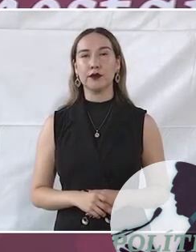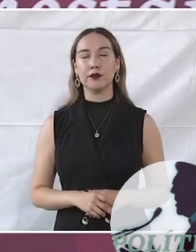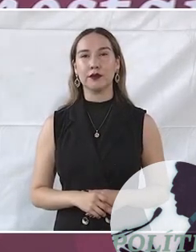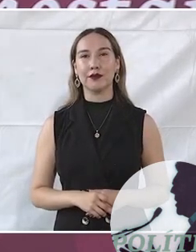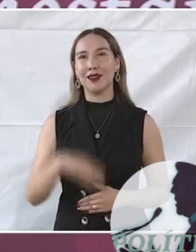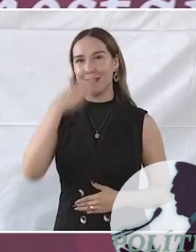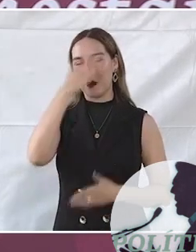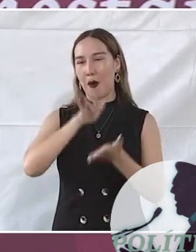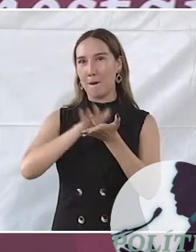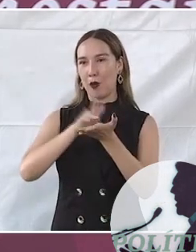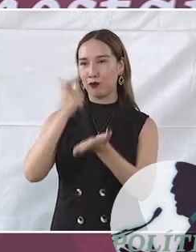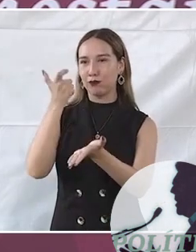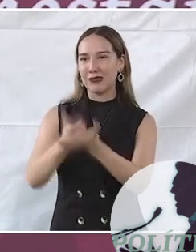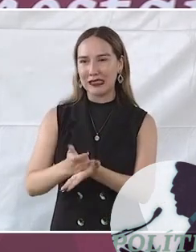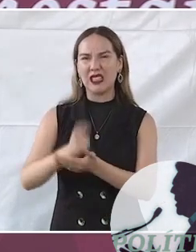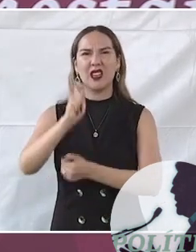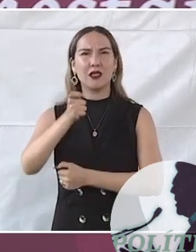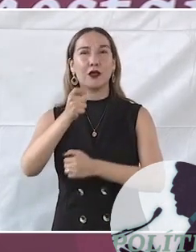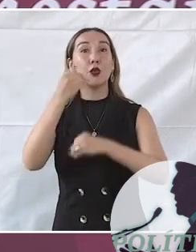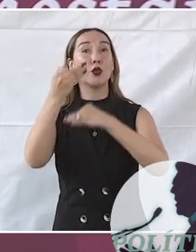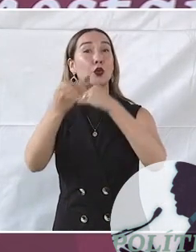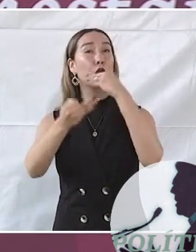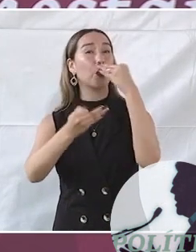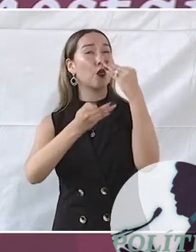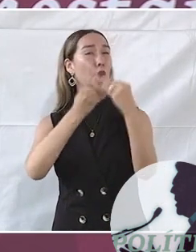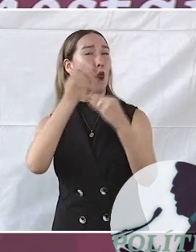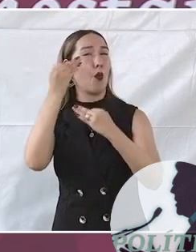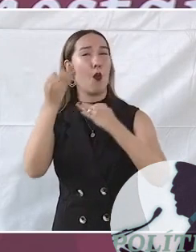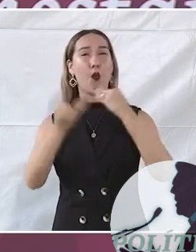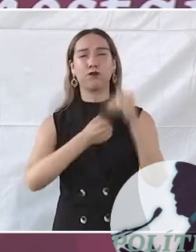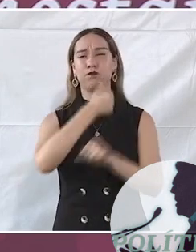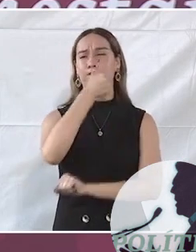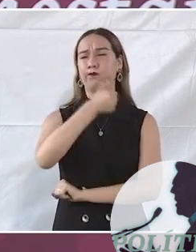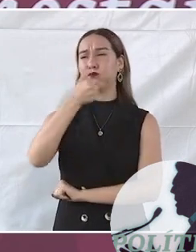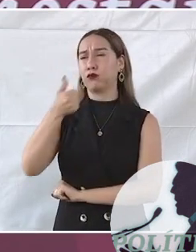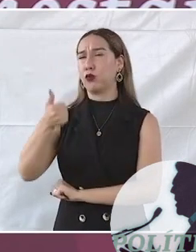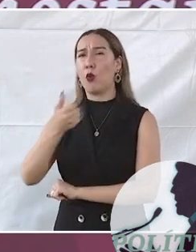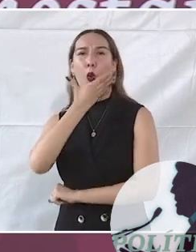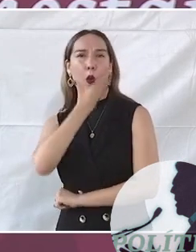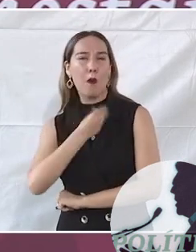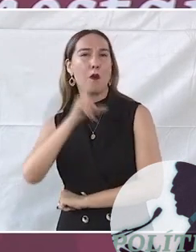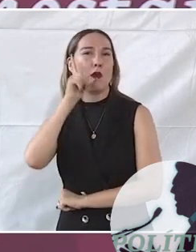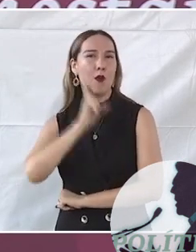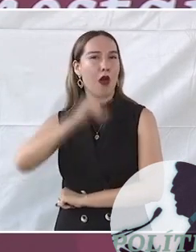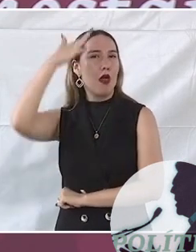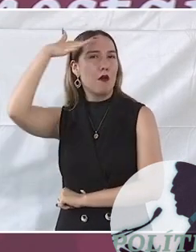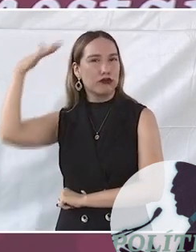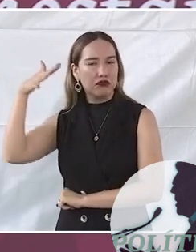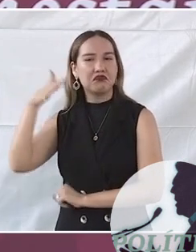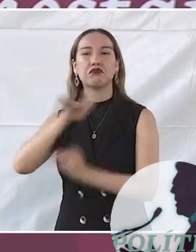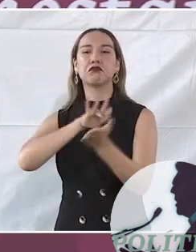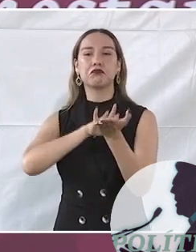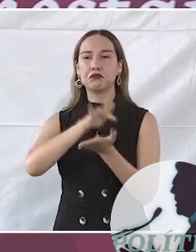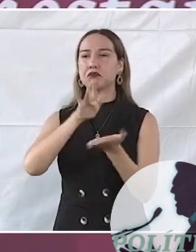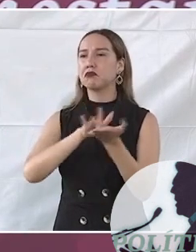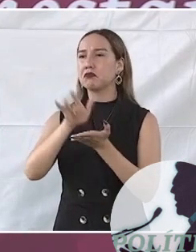Esta pensión es universal. Esto quiere decir que se entrega a todos los adultos mayores, sin importar su